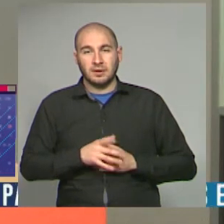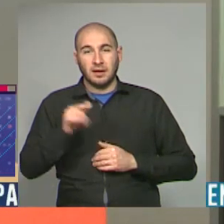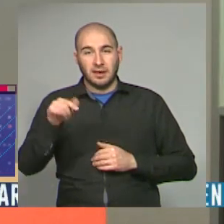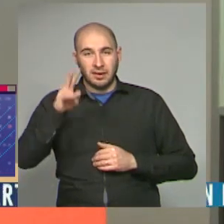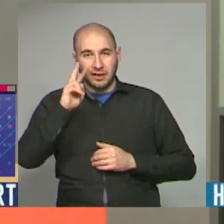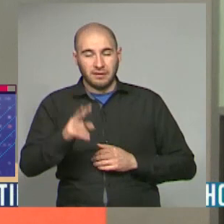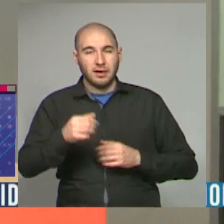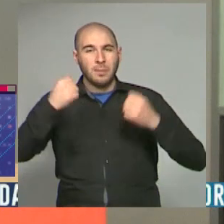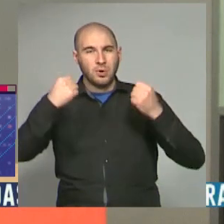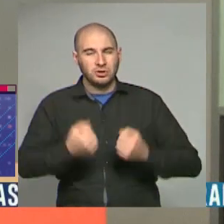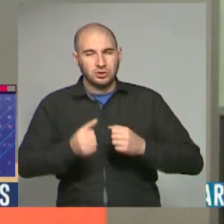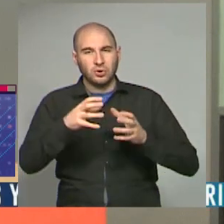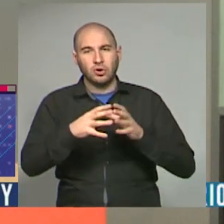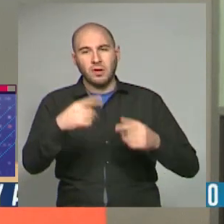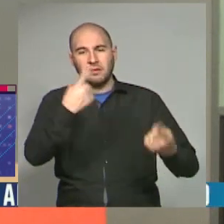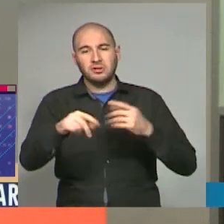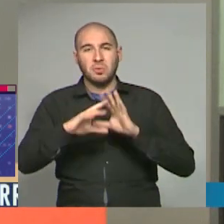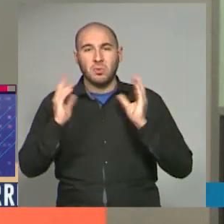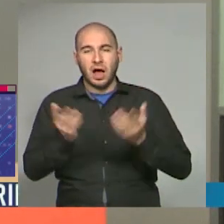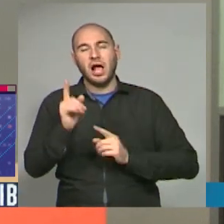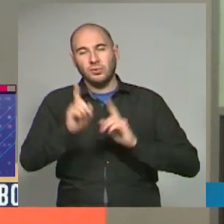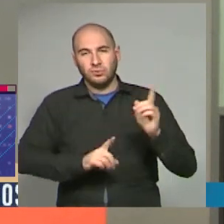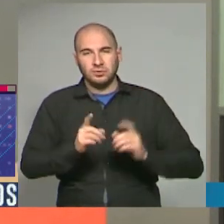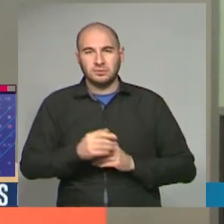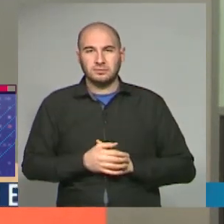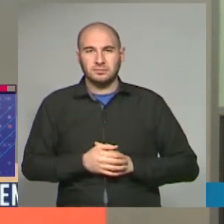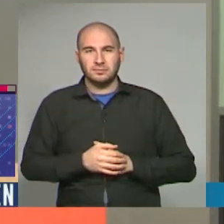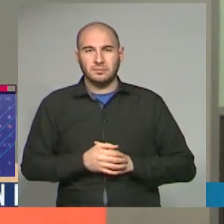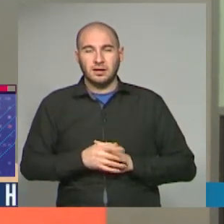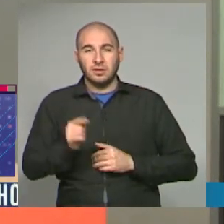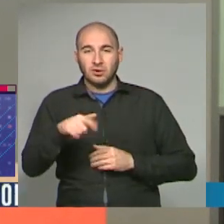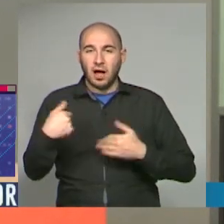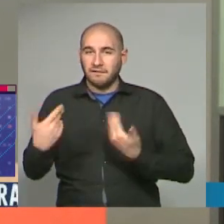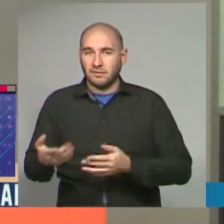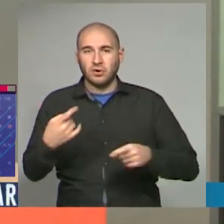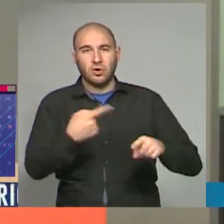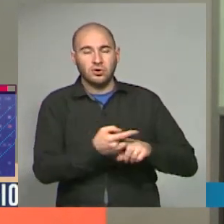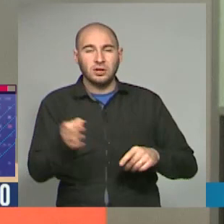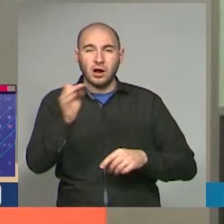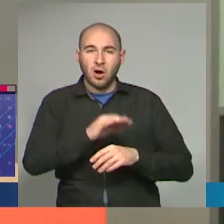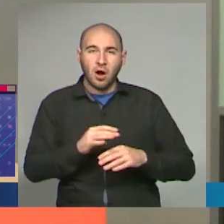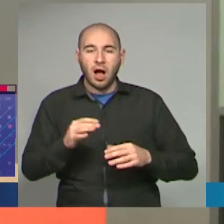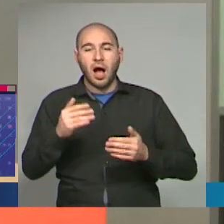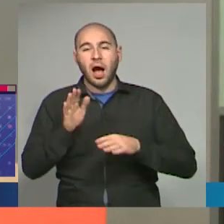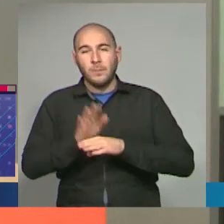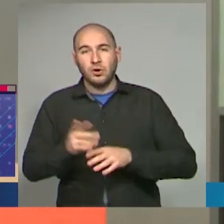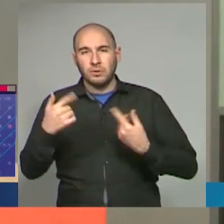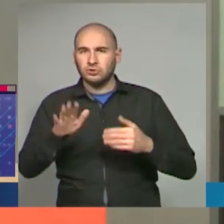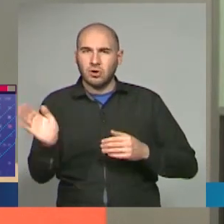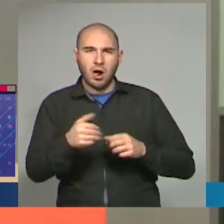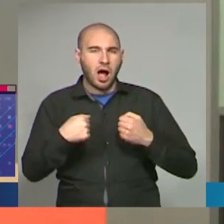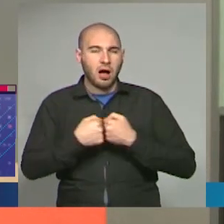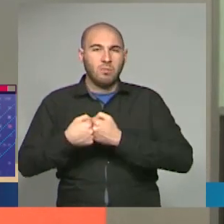Bueno, y veíamos la posición de los distintos líderes mundiales, de algunos nada más, a favor y en contra o apoyando, pero sobre todo todos coinciden